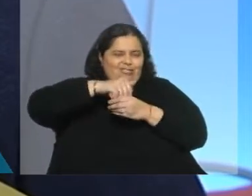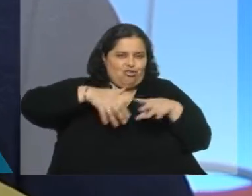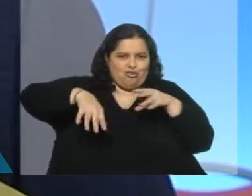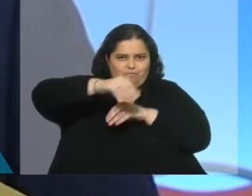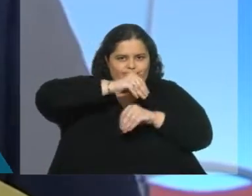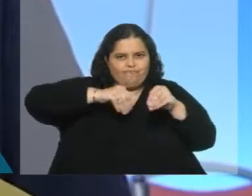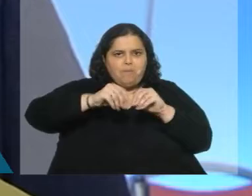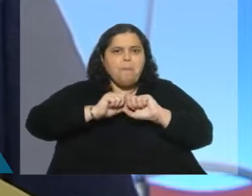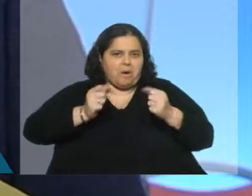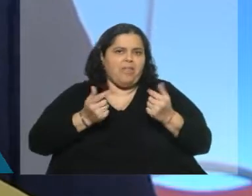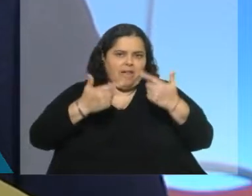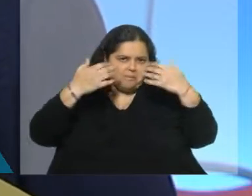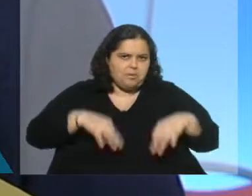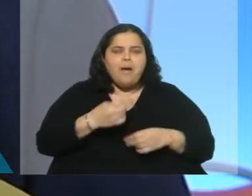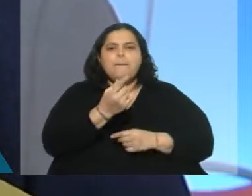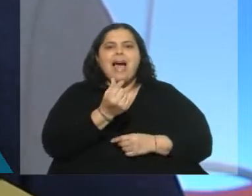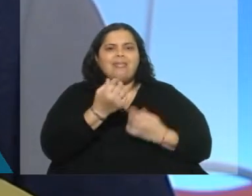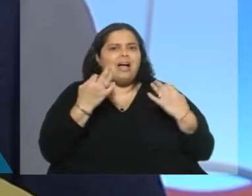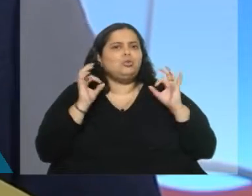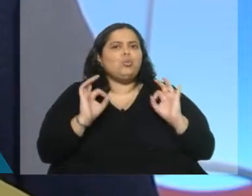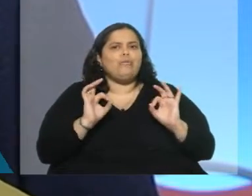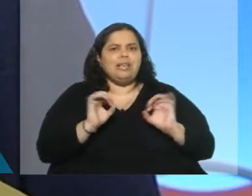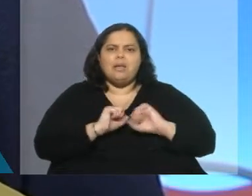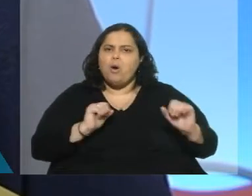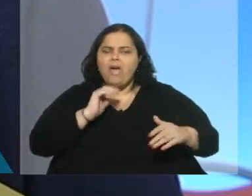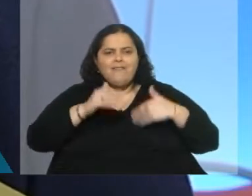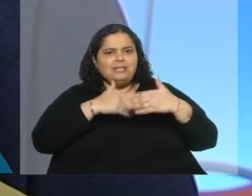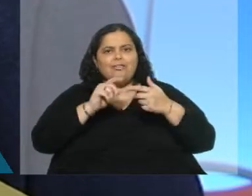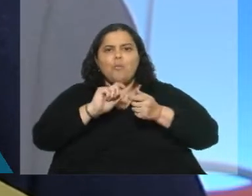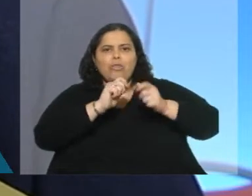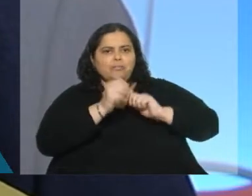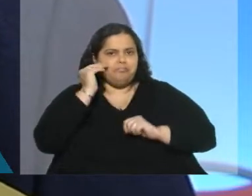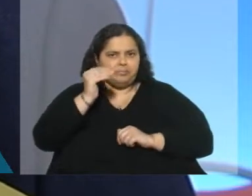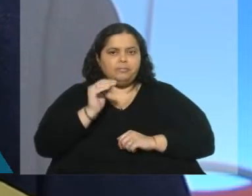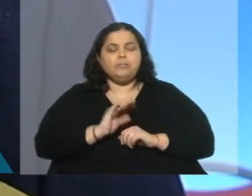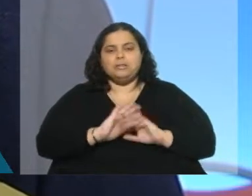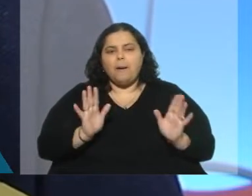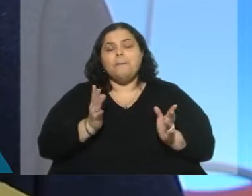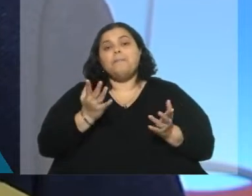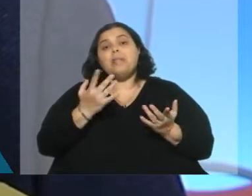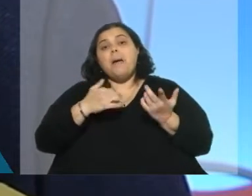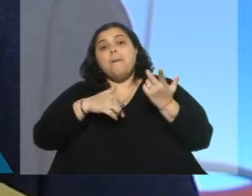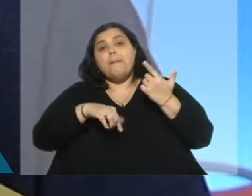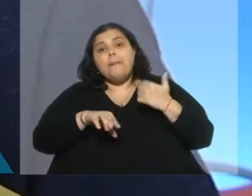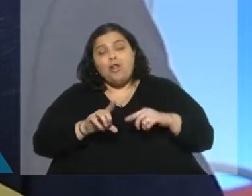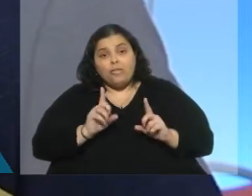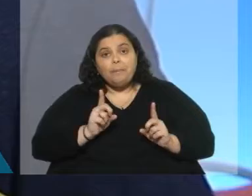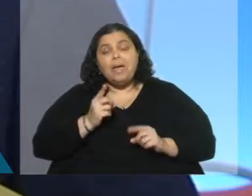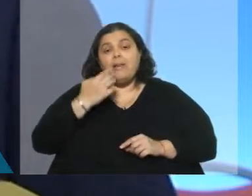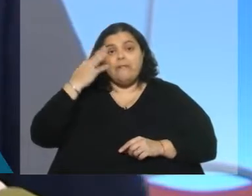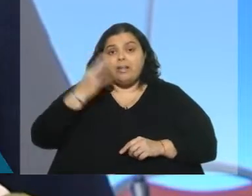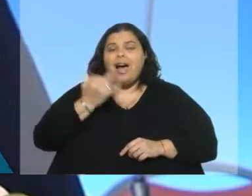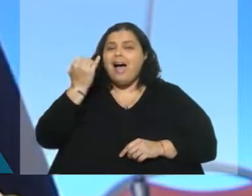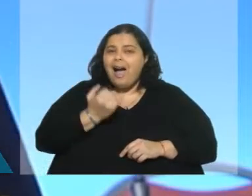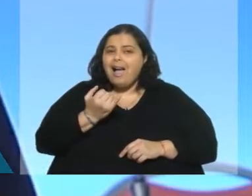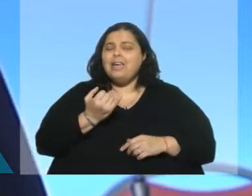rubros suficientes para poder seguir avanzando también es cierto de que hay un alto porcentaje del